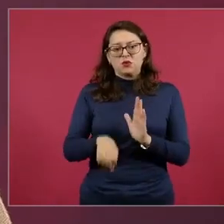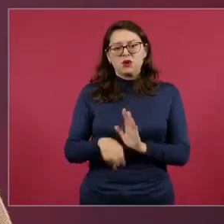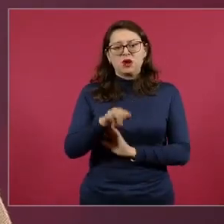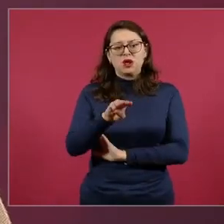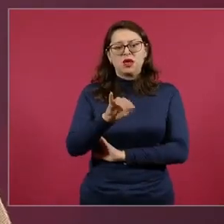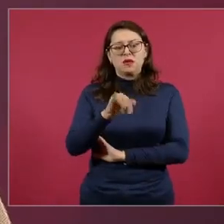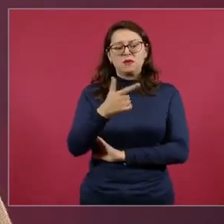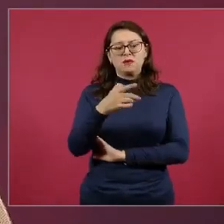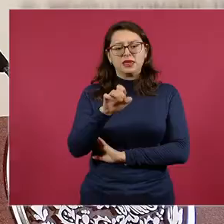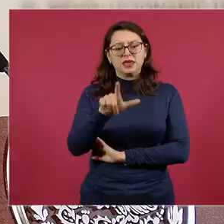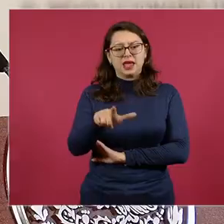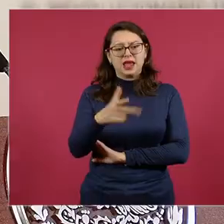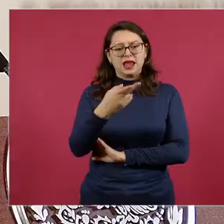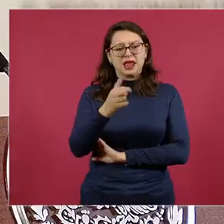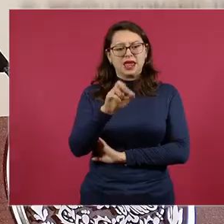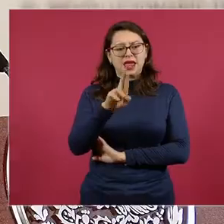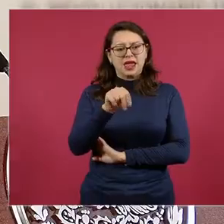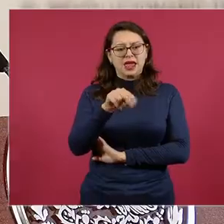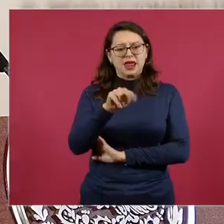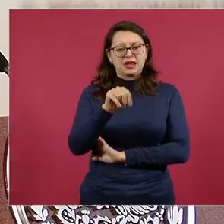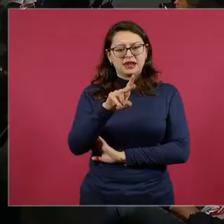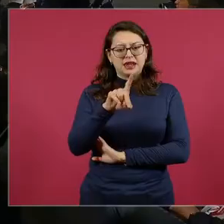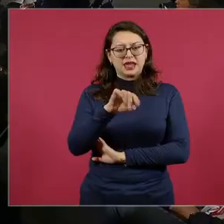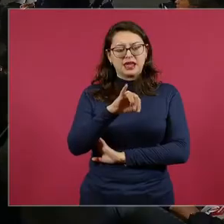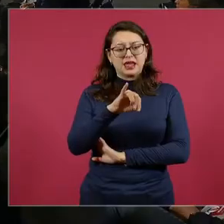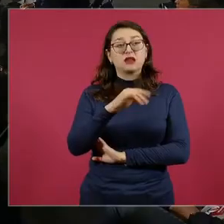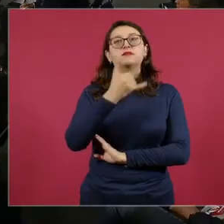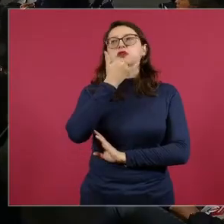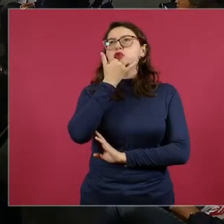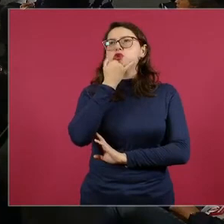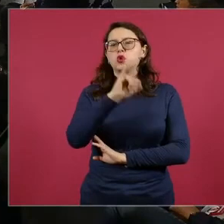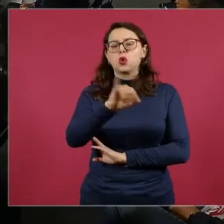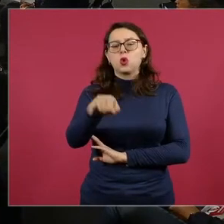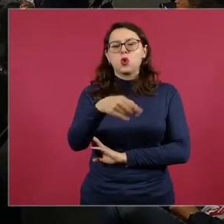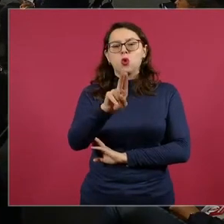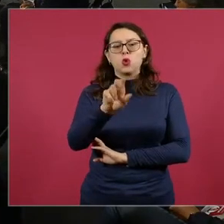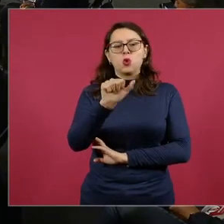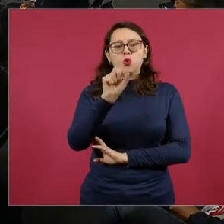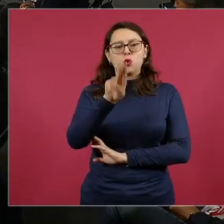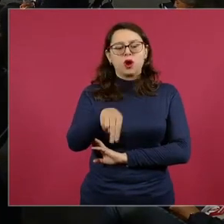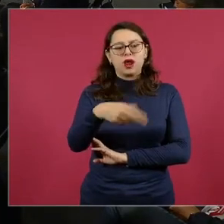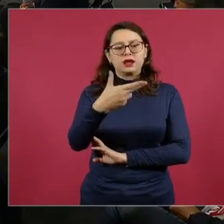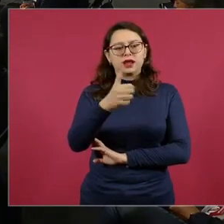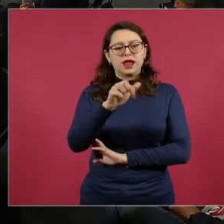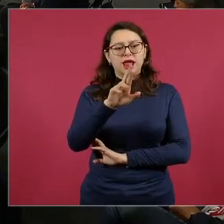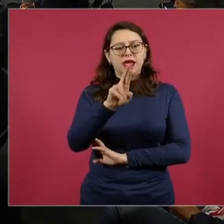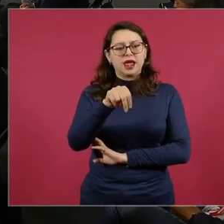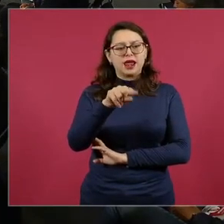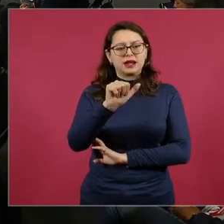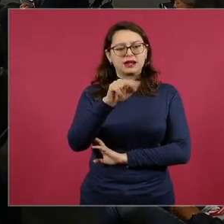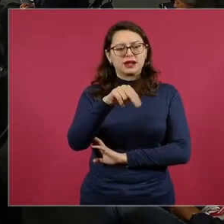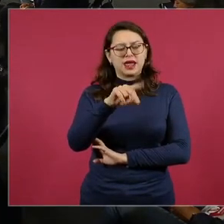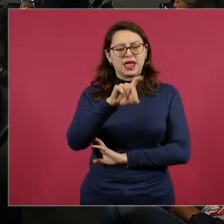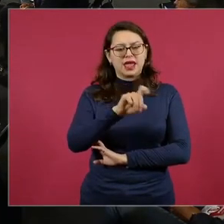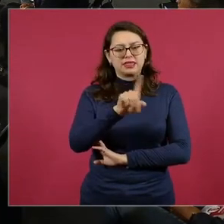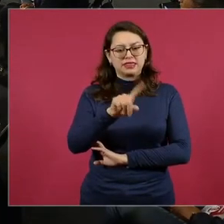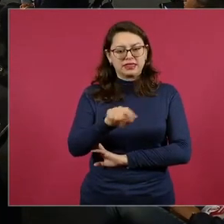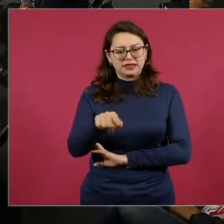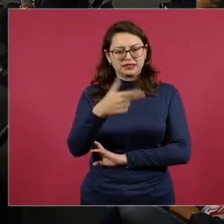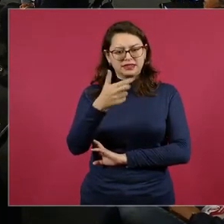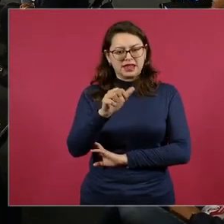Hernández Hernández o Juan Hernández Hernández, que yo me acuerdo que vi la cara de